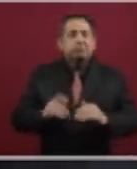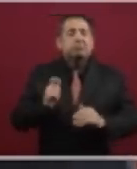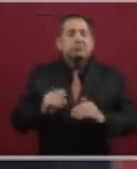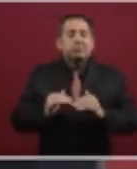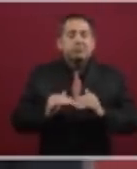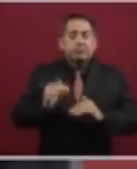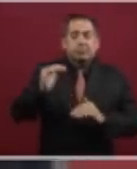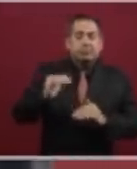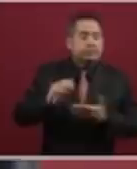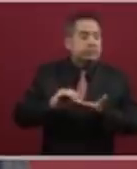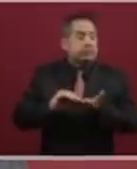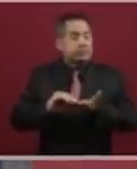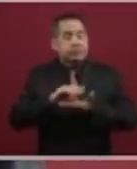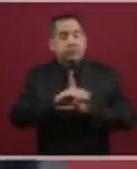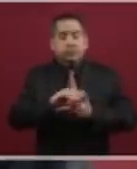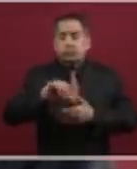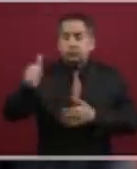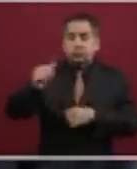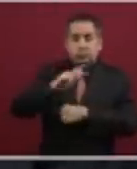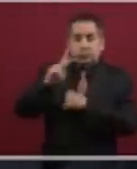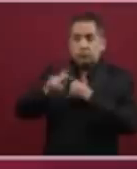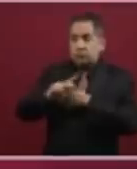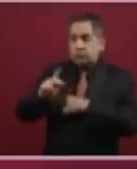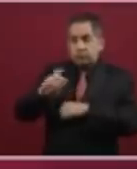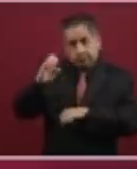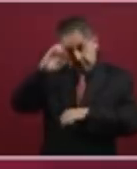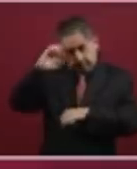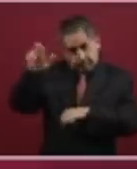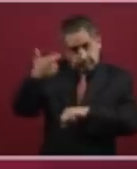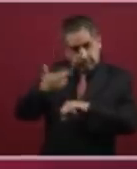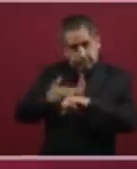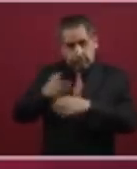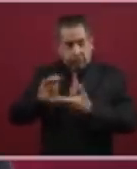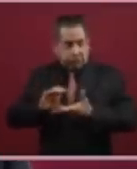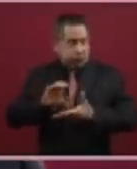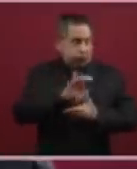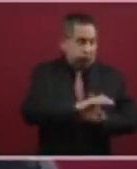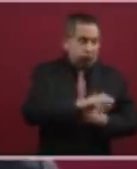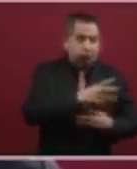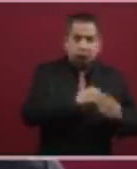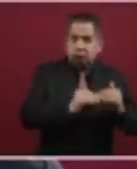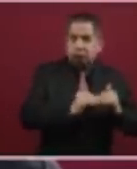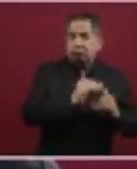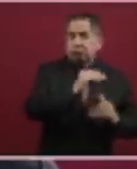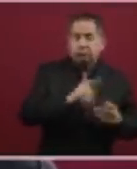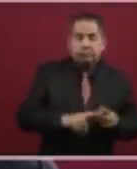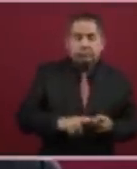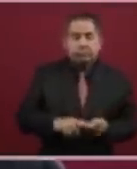la inversión extranjera en la bolsa